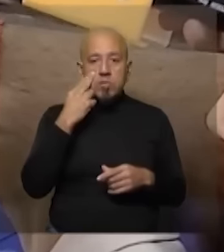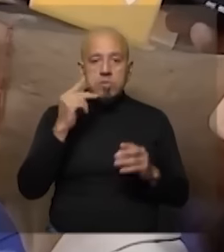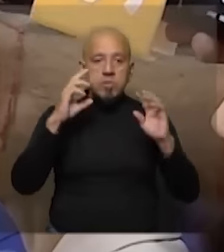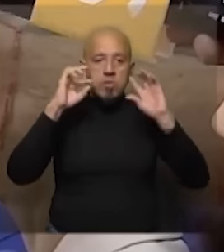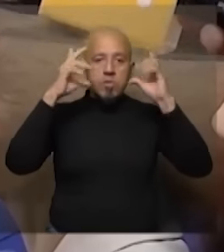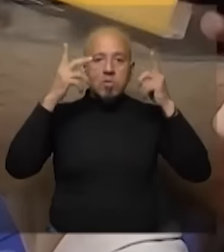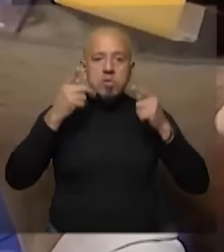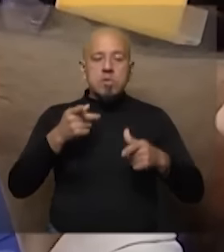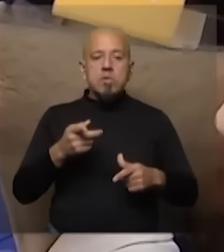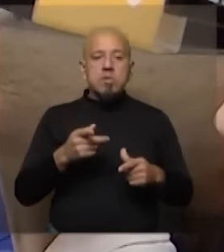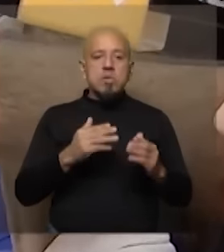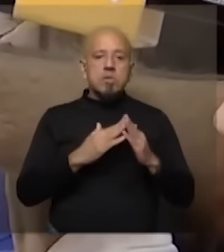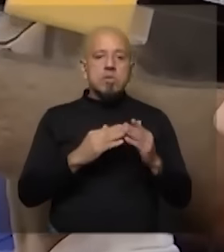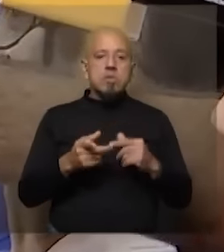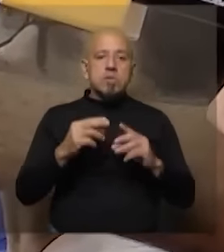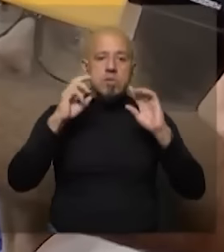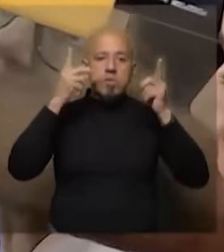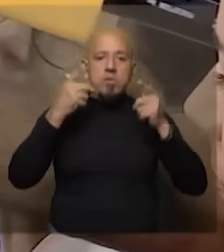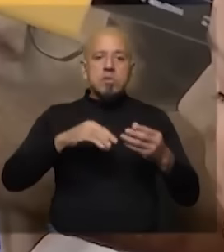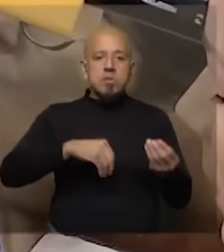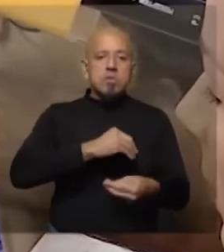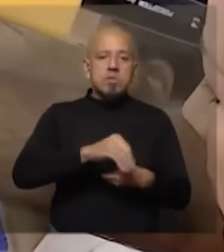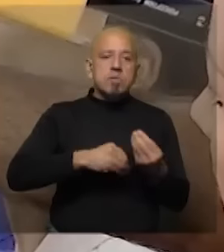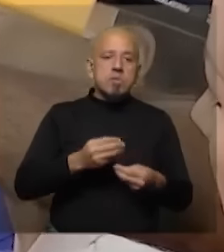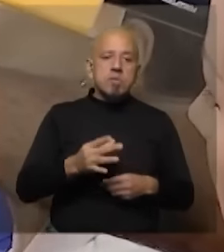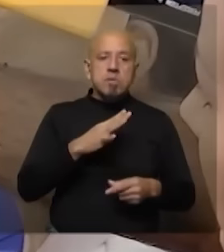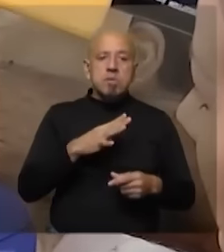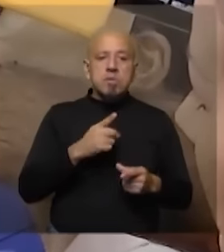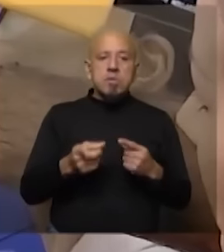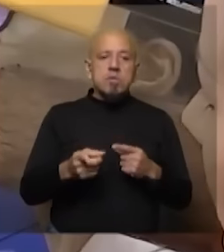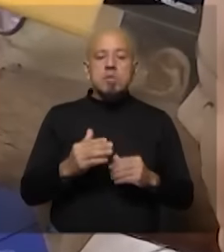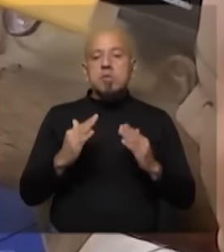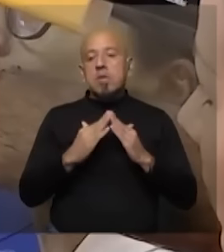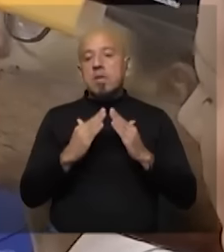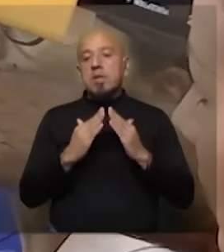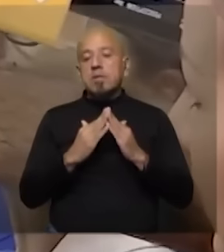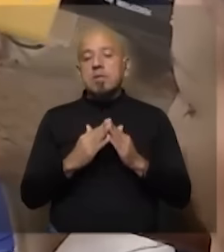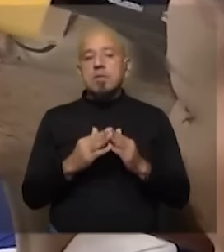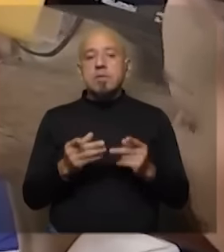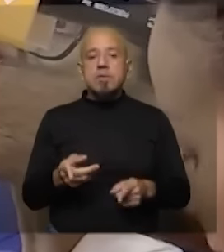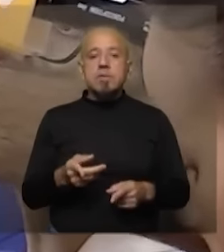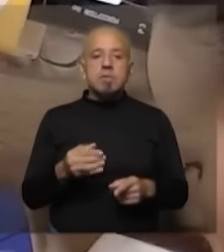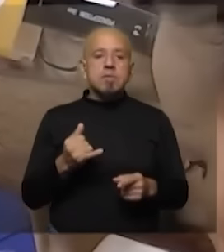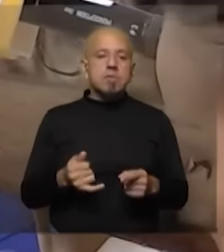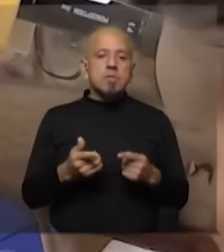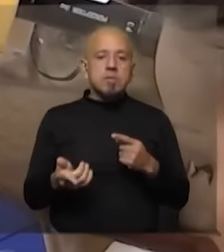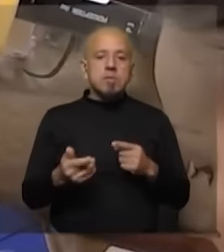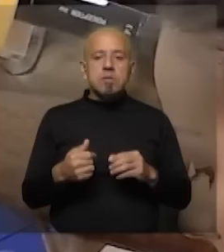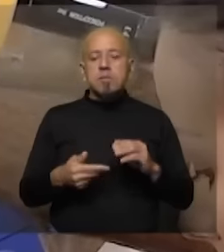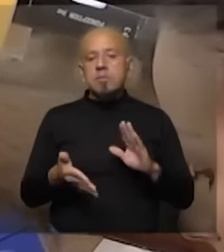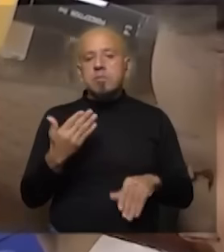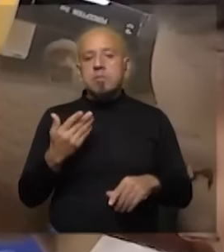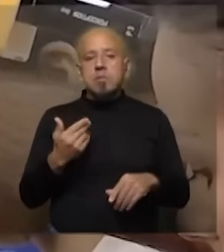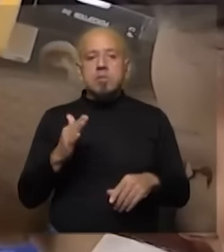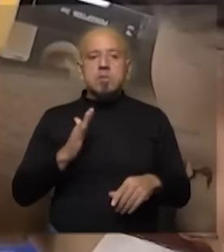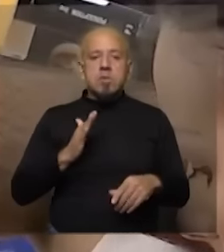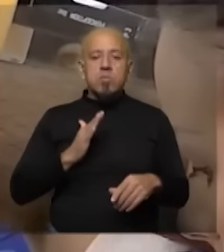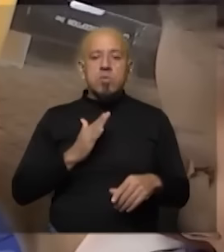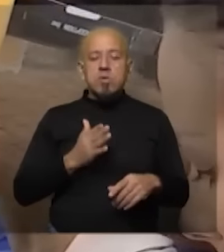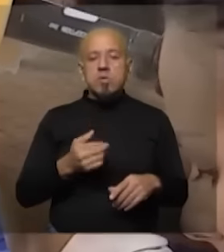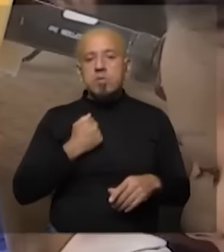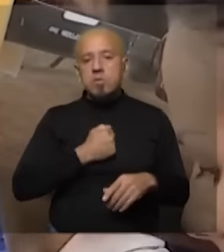violencia doméstica, vinculado con la violencia familiar, con la que acontece en el ámbito del hogar, que tiene fundamentalmente y mayoritariamente a las mujeres como